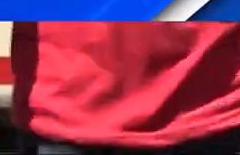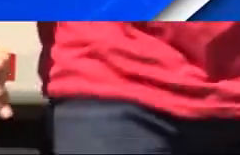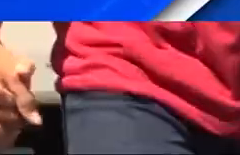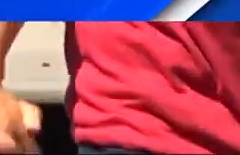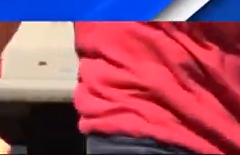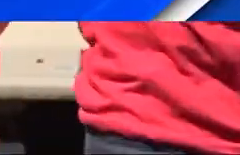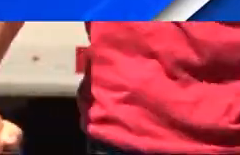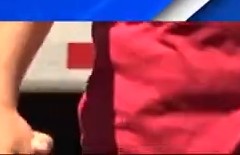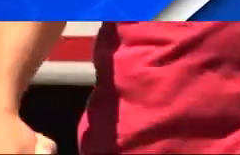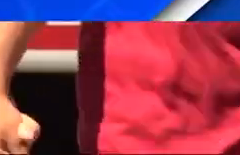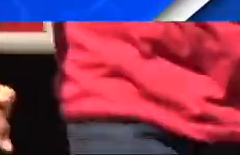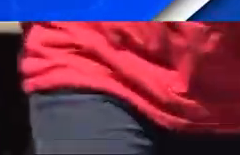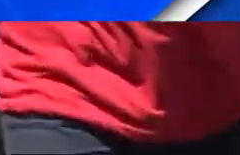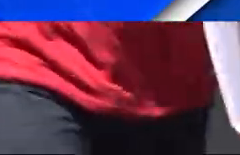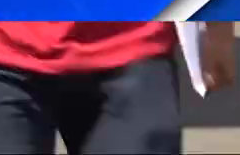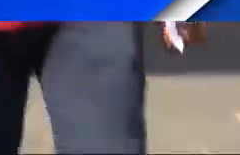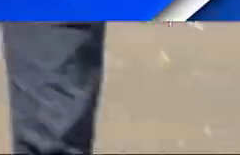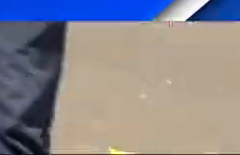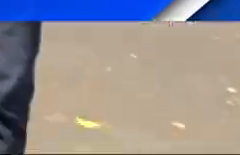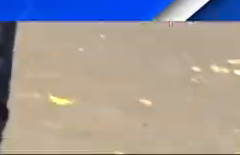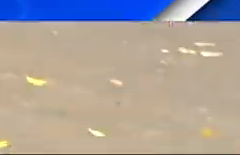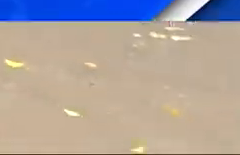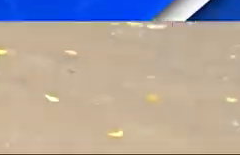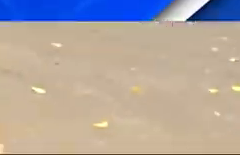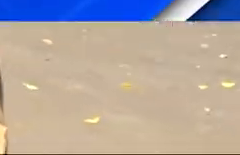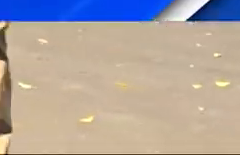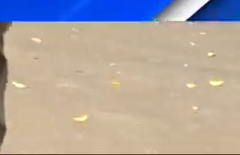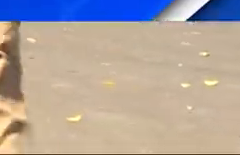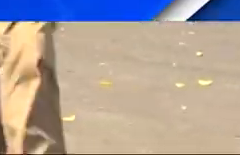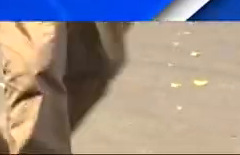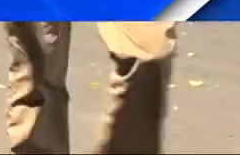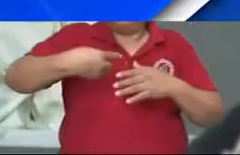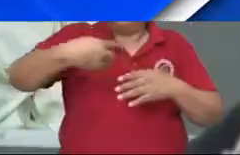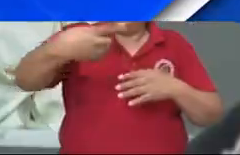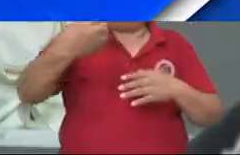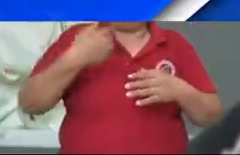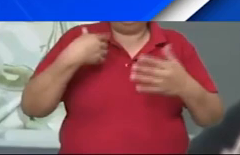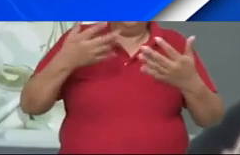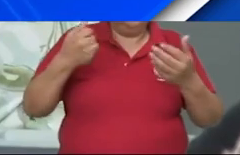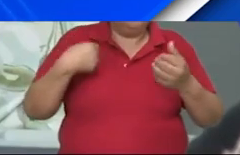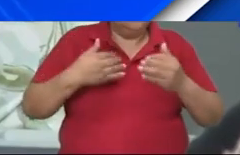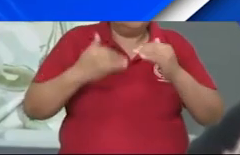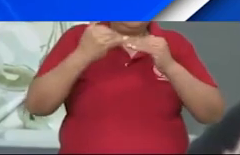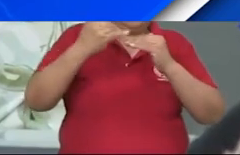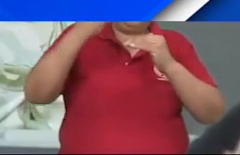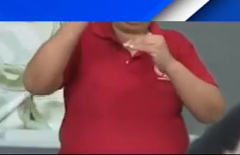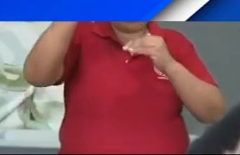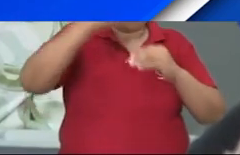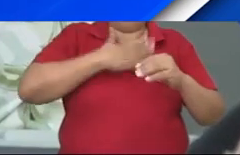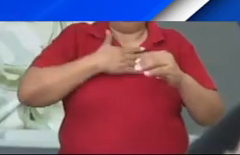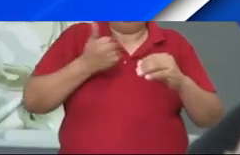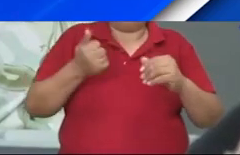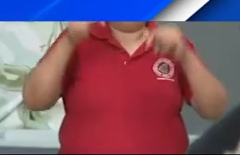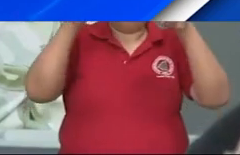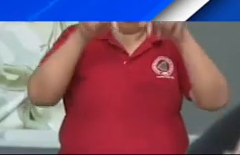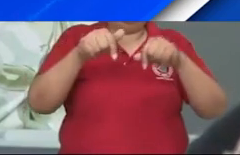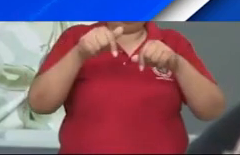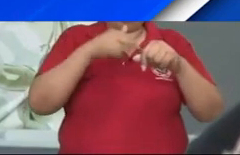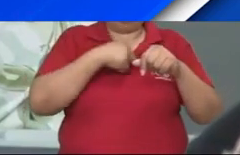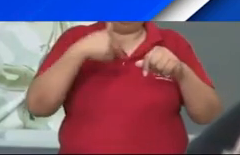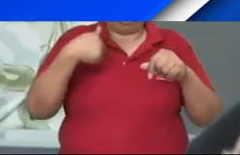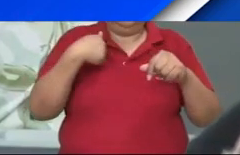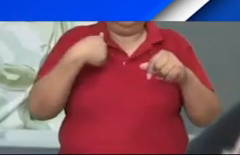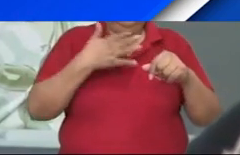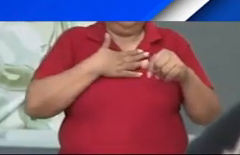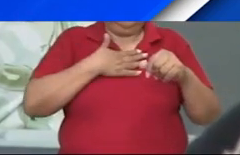prosperando, trabajando, que lucha cada día por salir adelante, lo que ha